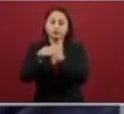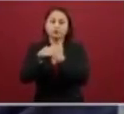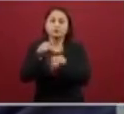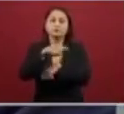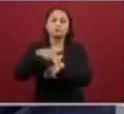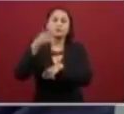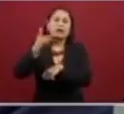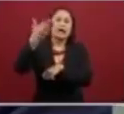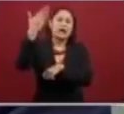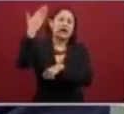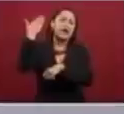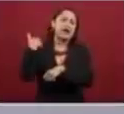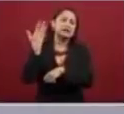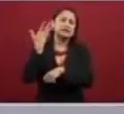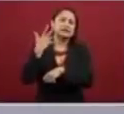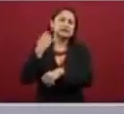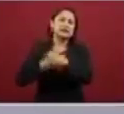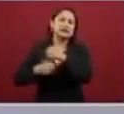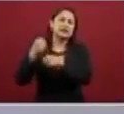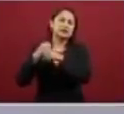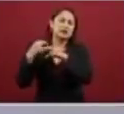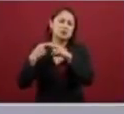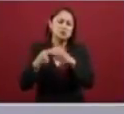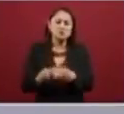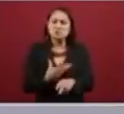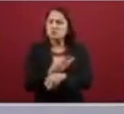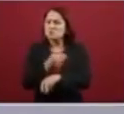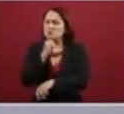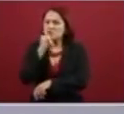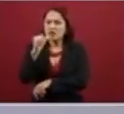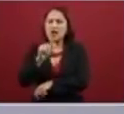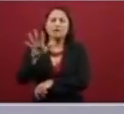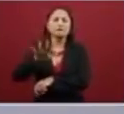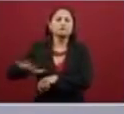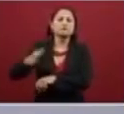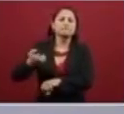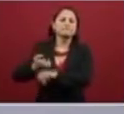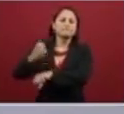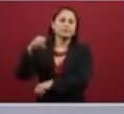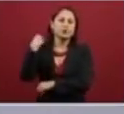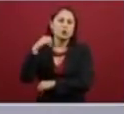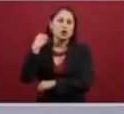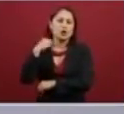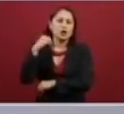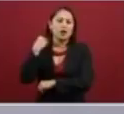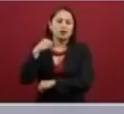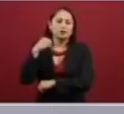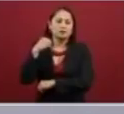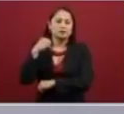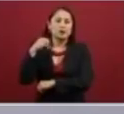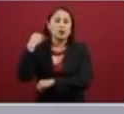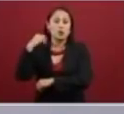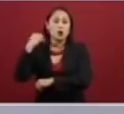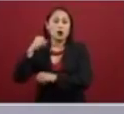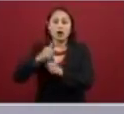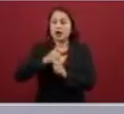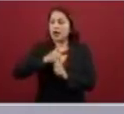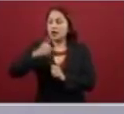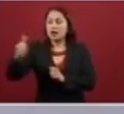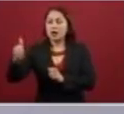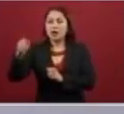sin terminar en Oaxaca. Una de Oaxaca a Puerto